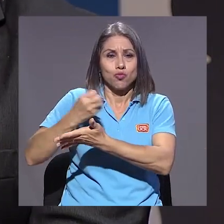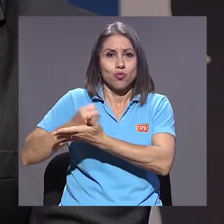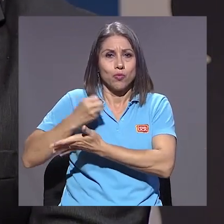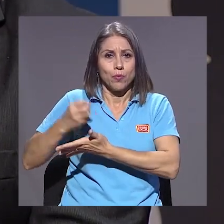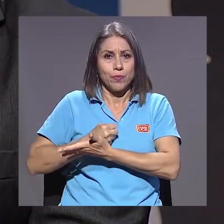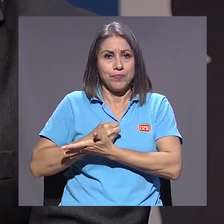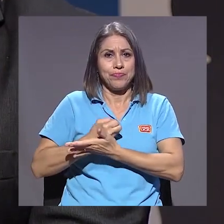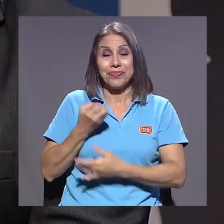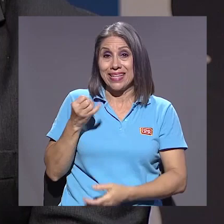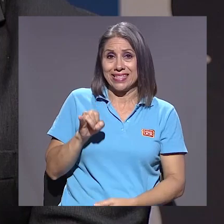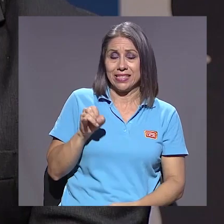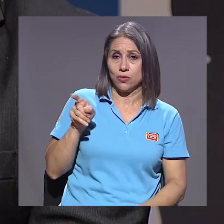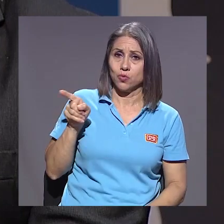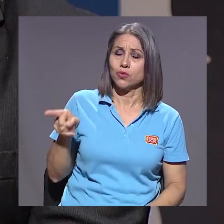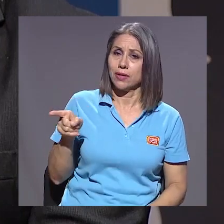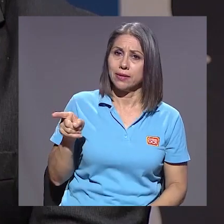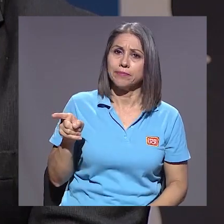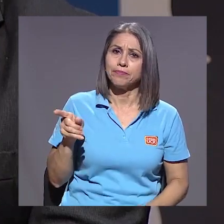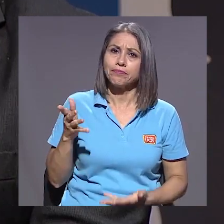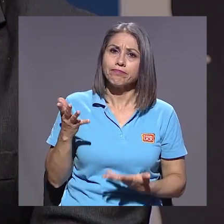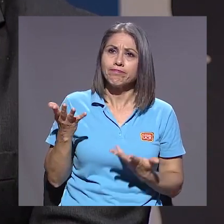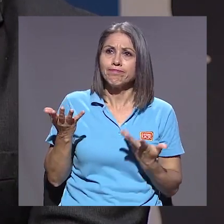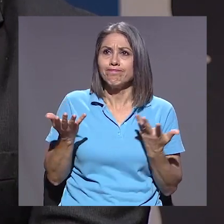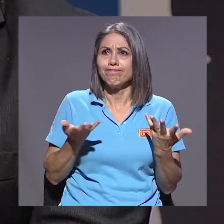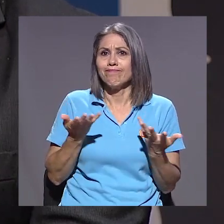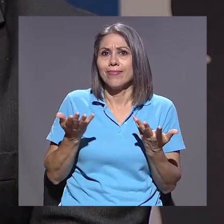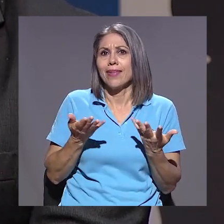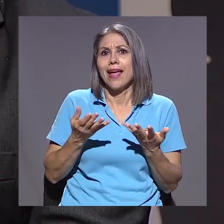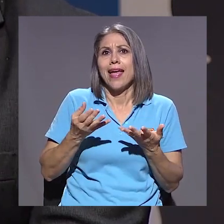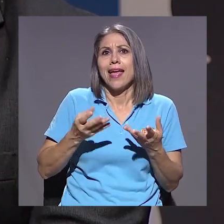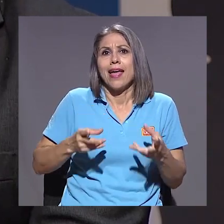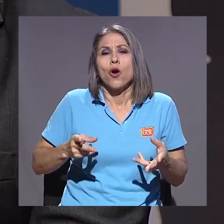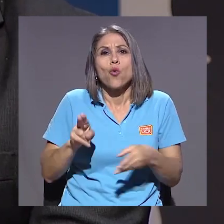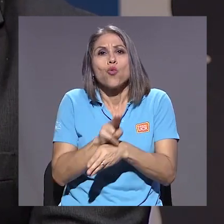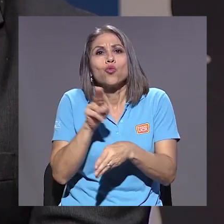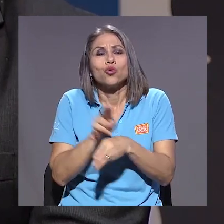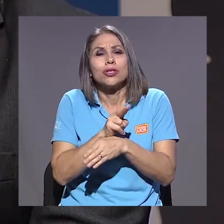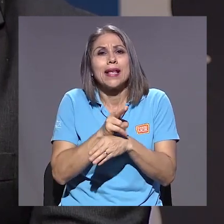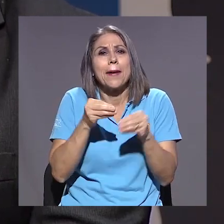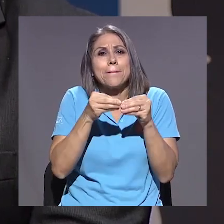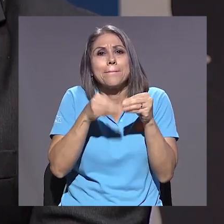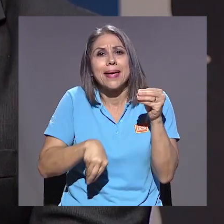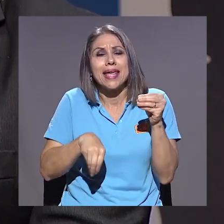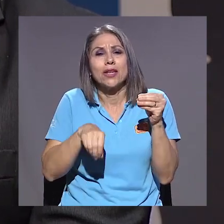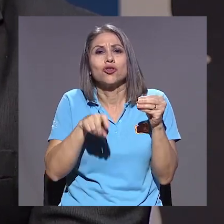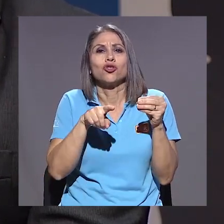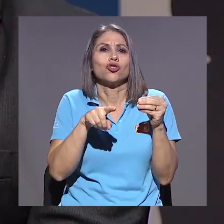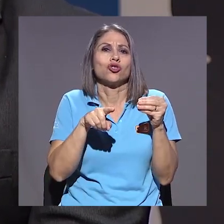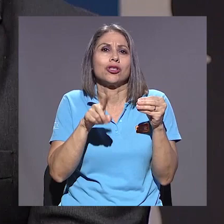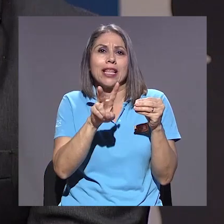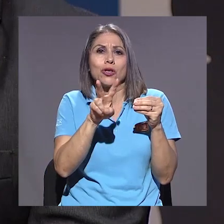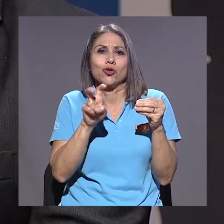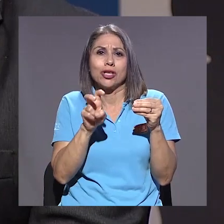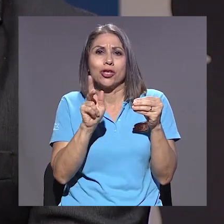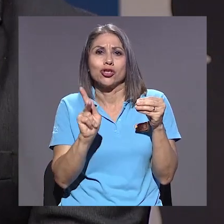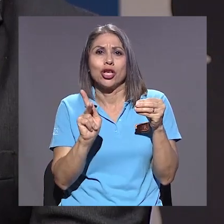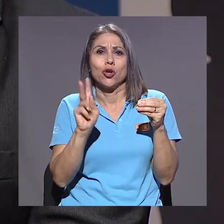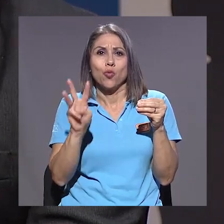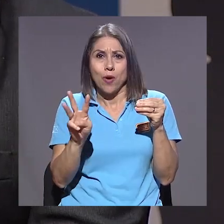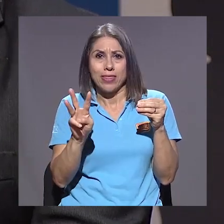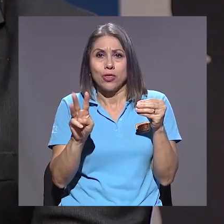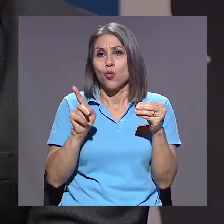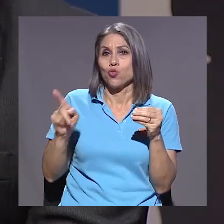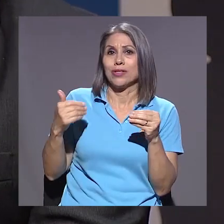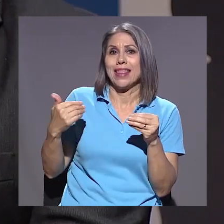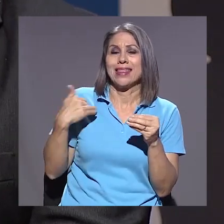que si usted se ubica en menos de 199 kilowatt hora, por ejemplo, usted tiene relativamente un subsidio.